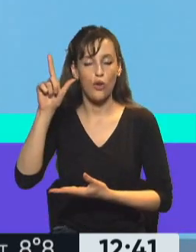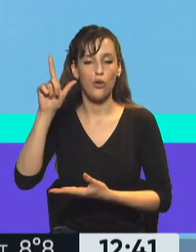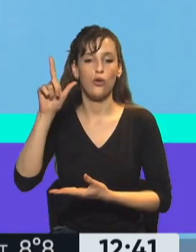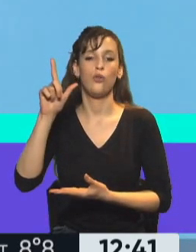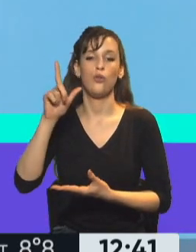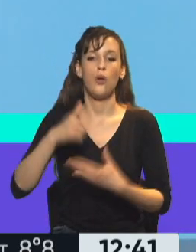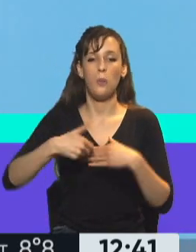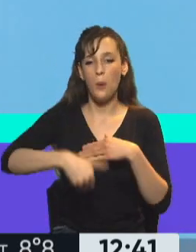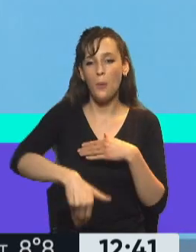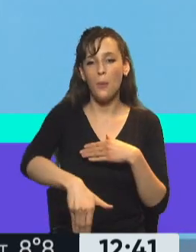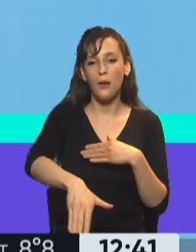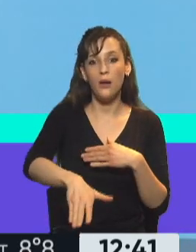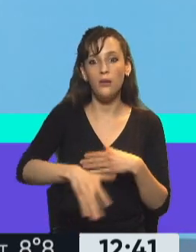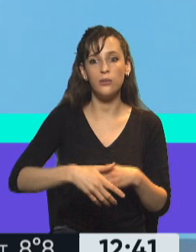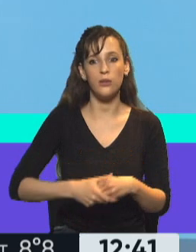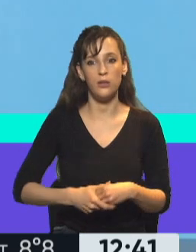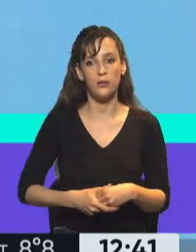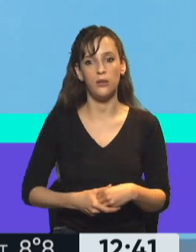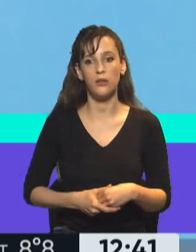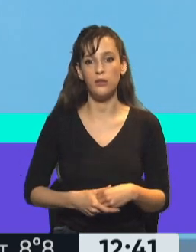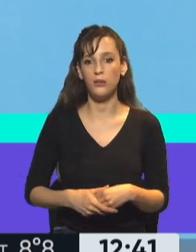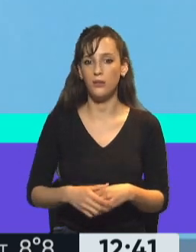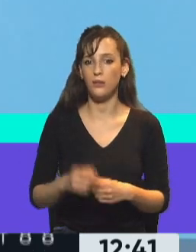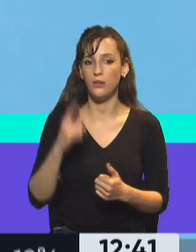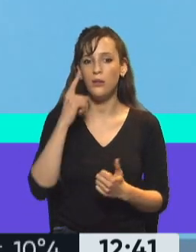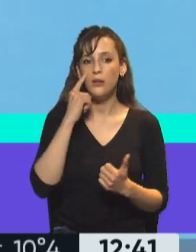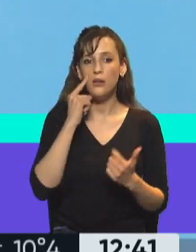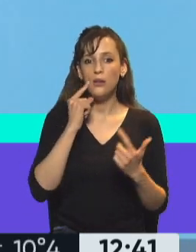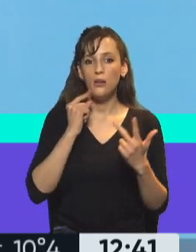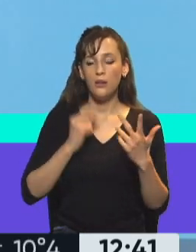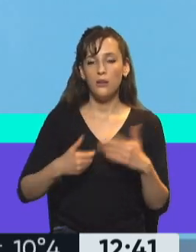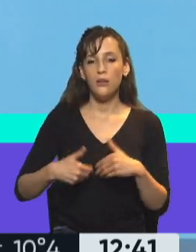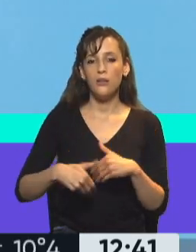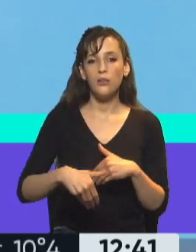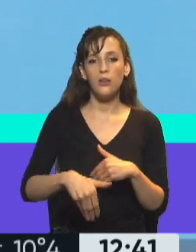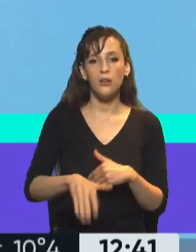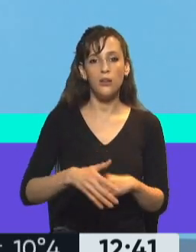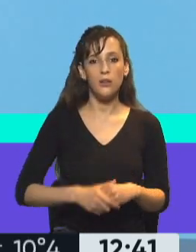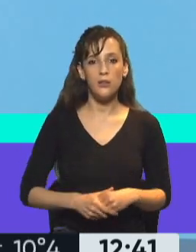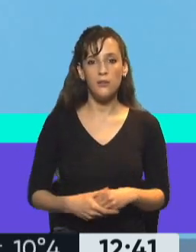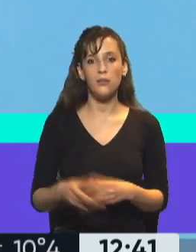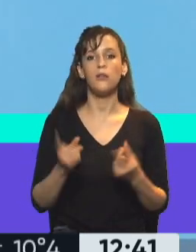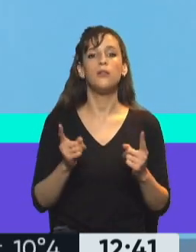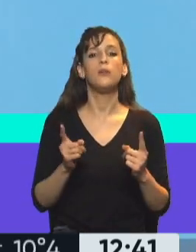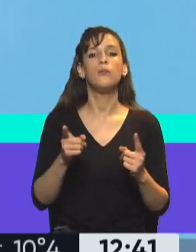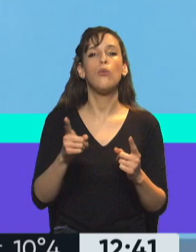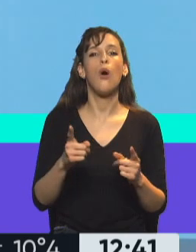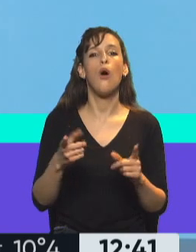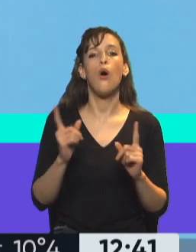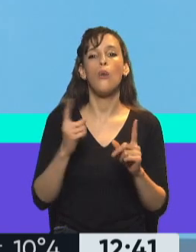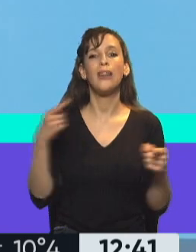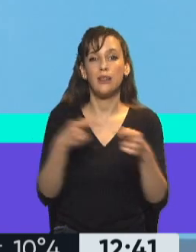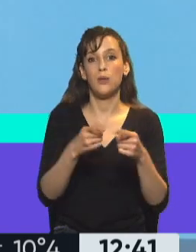en los próximos días, por supuesto, seguir trabajando en confirmar el cronograma de entrega de los 5.2 millones de